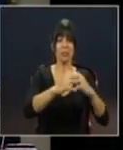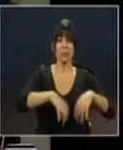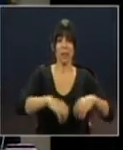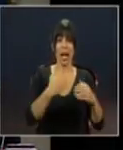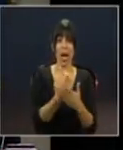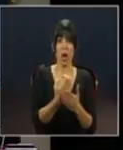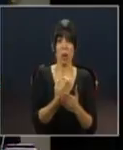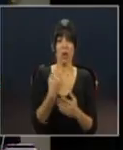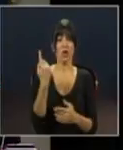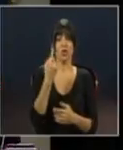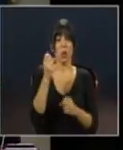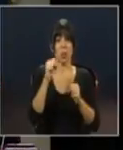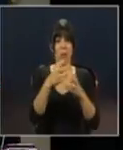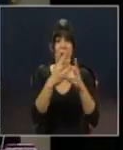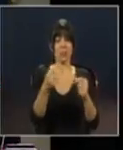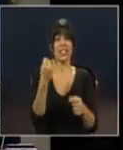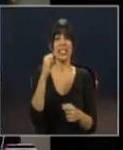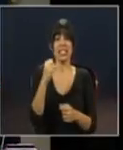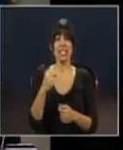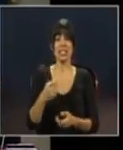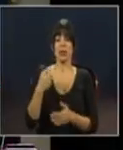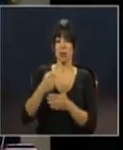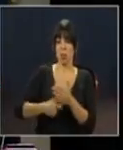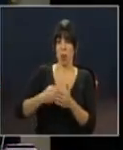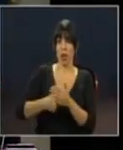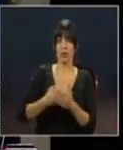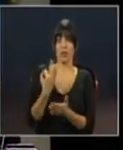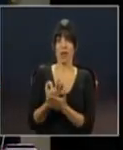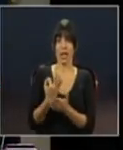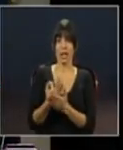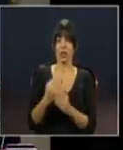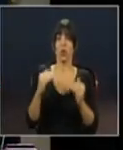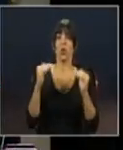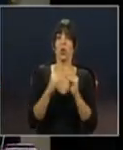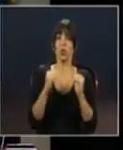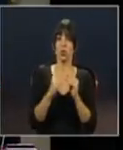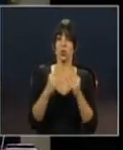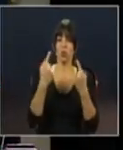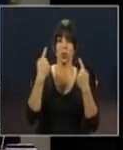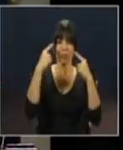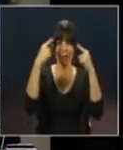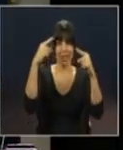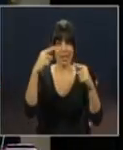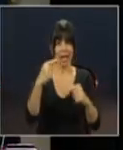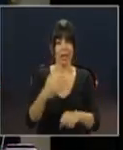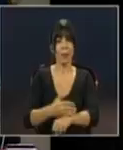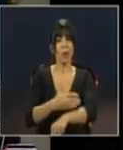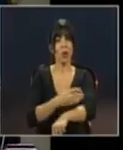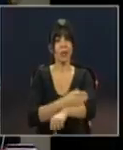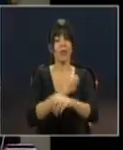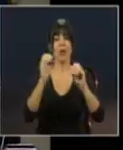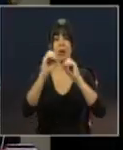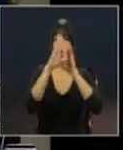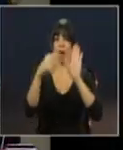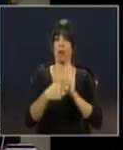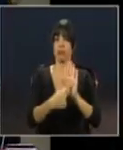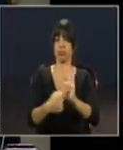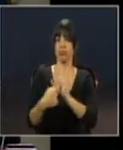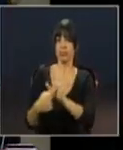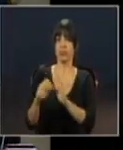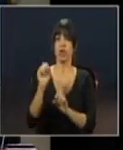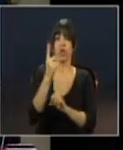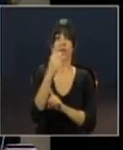sociedad nacional de un régimen tributario justo, eficiente, progresivo y transparente. La